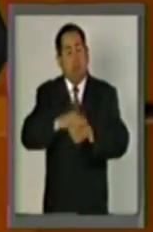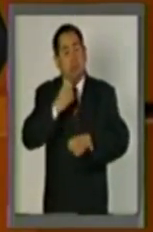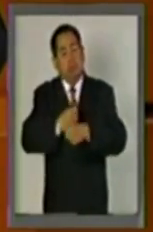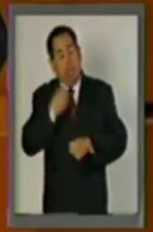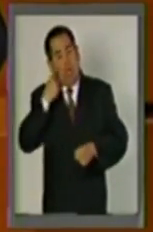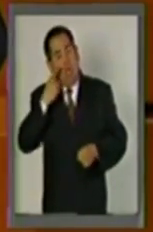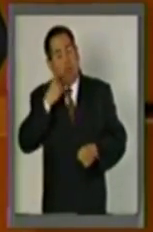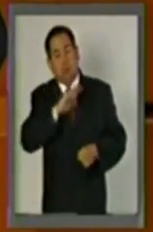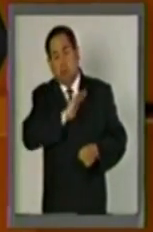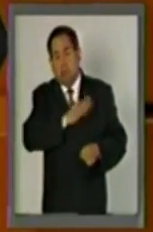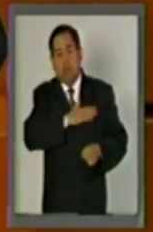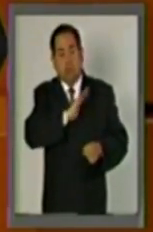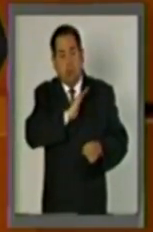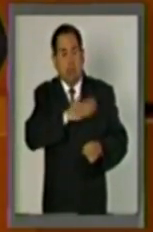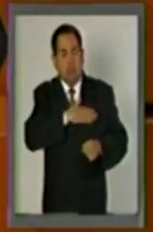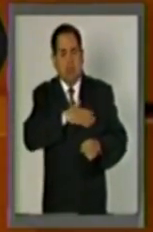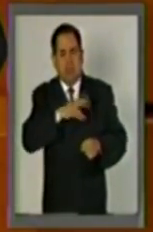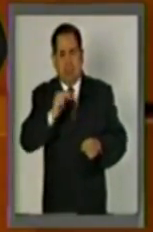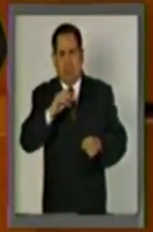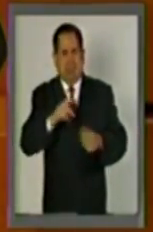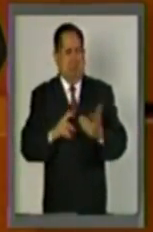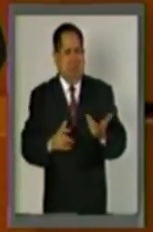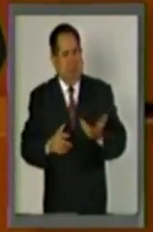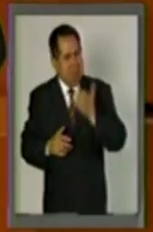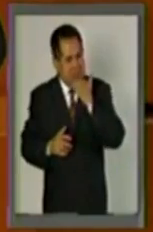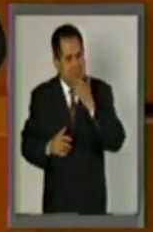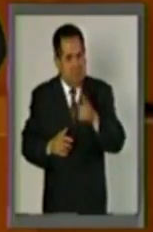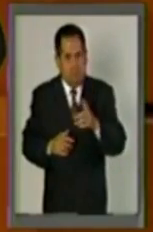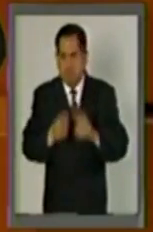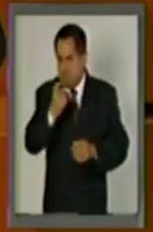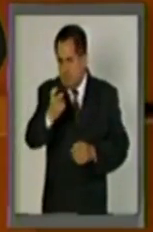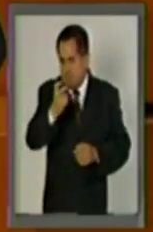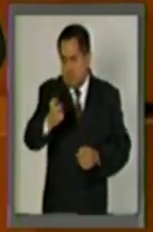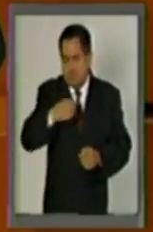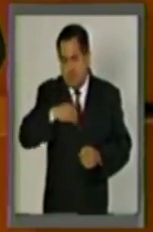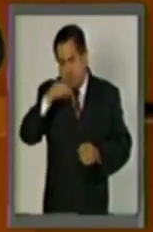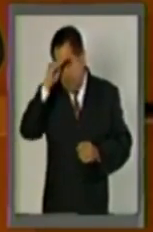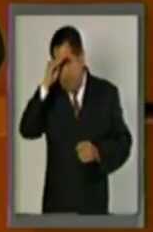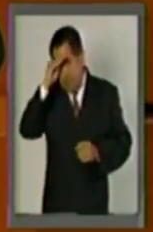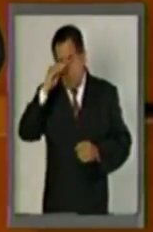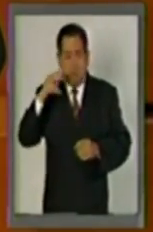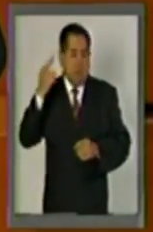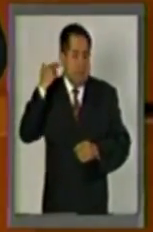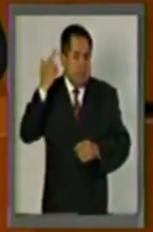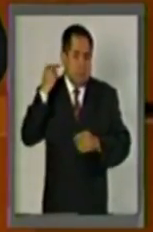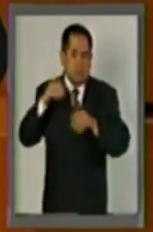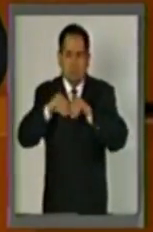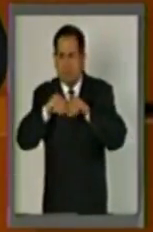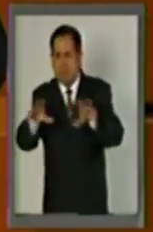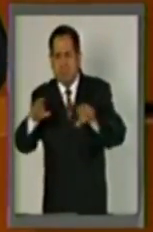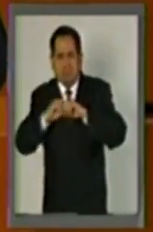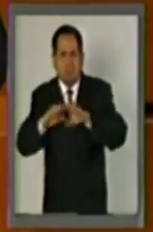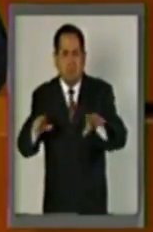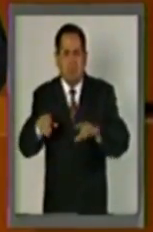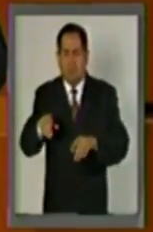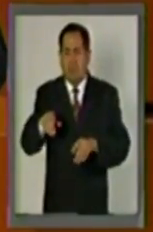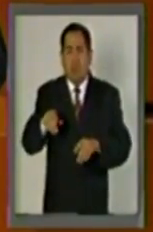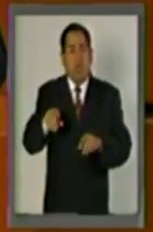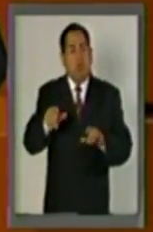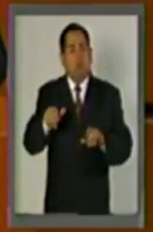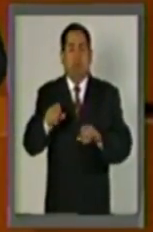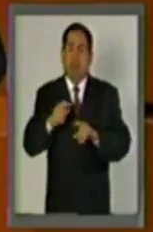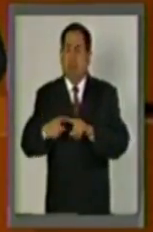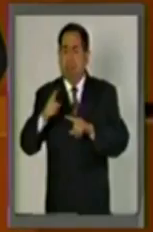la lengua nacional. Y es por eso que las transmisiones de radiodifusión emitidas por